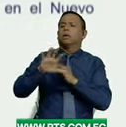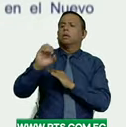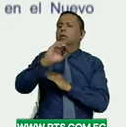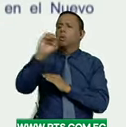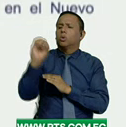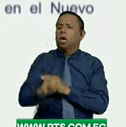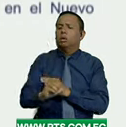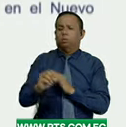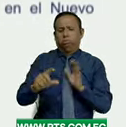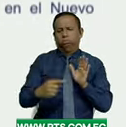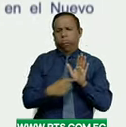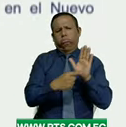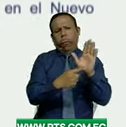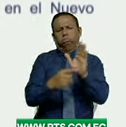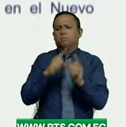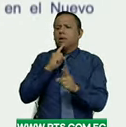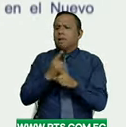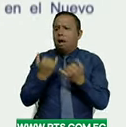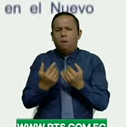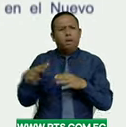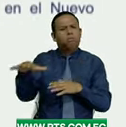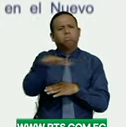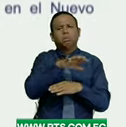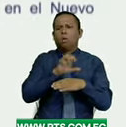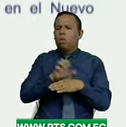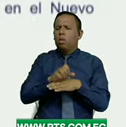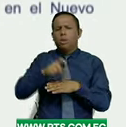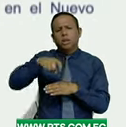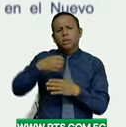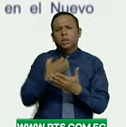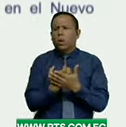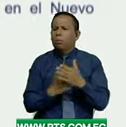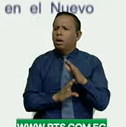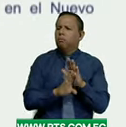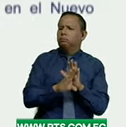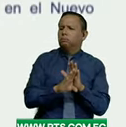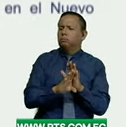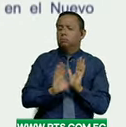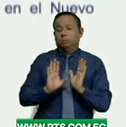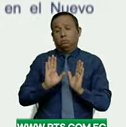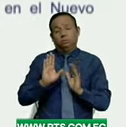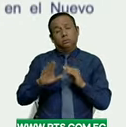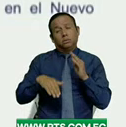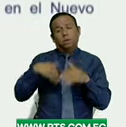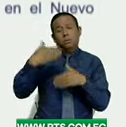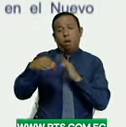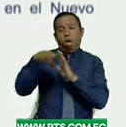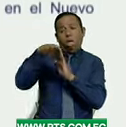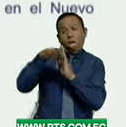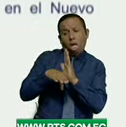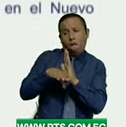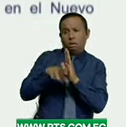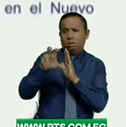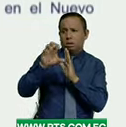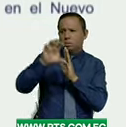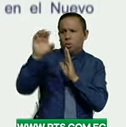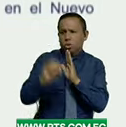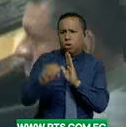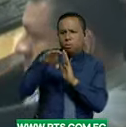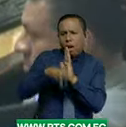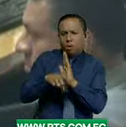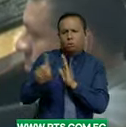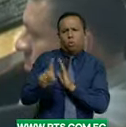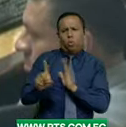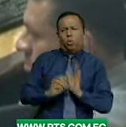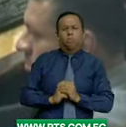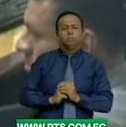conforme a las necesidades económicas del país y que en ningún caso puede bajar del 13%. En el